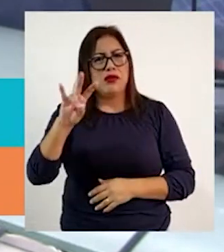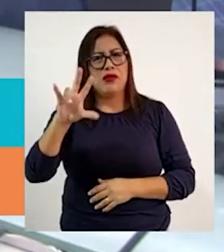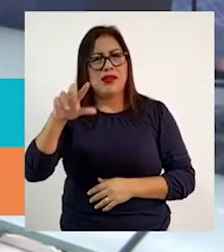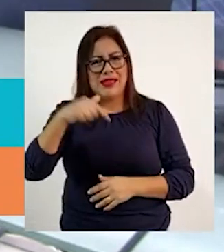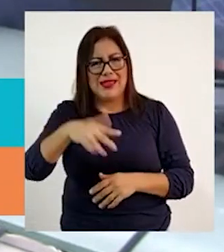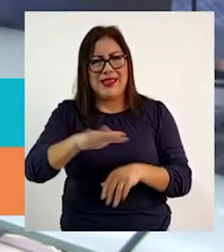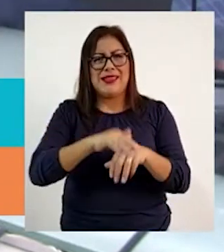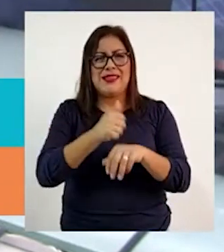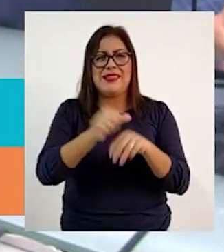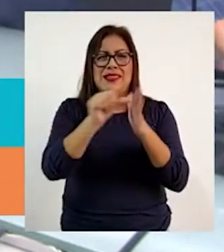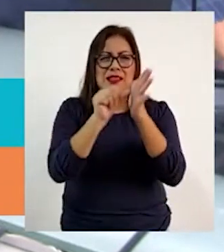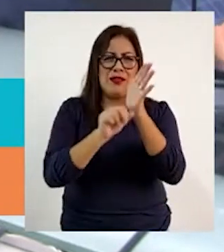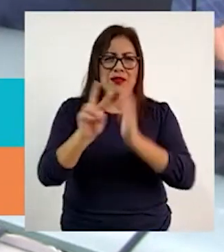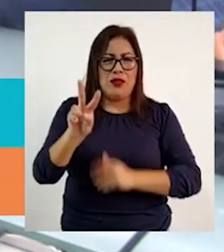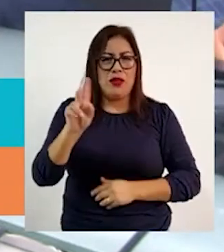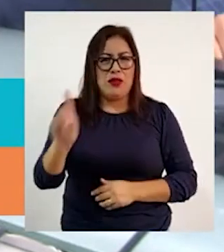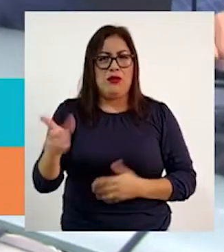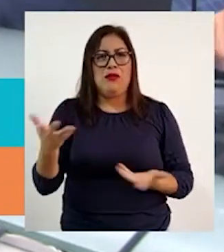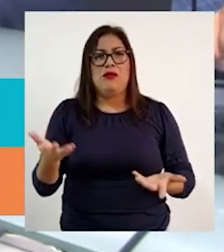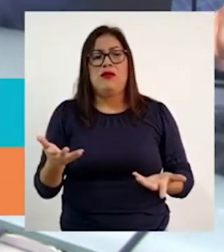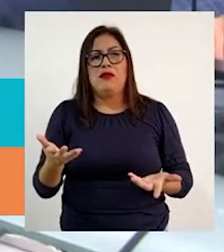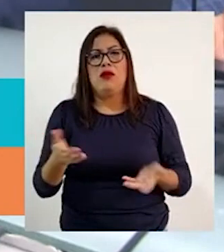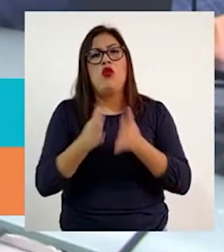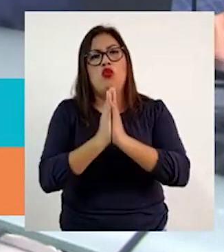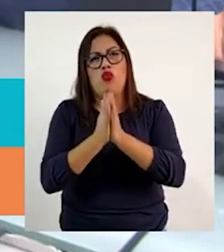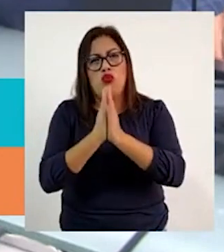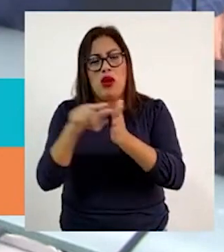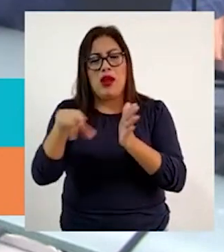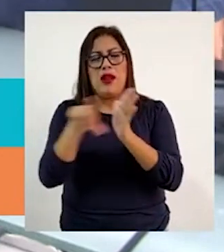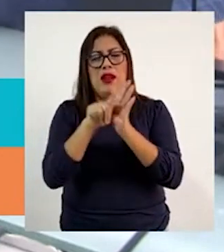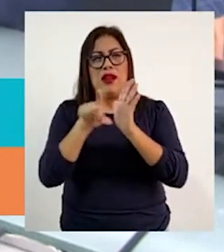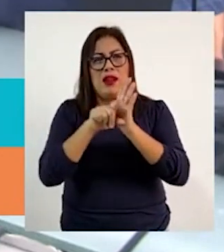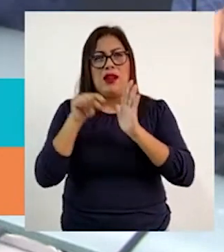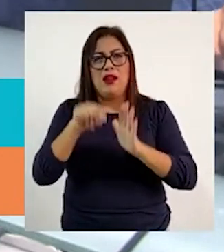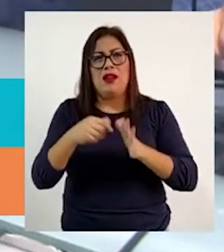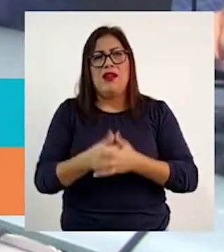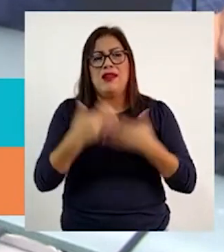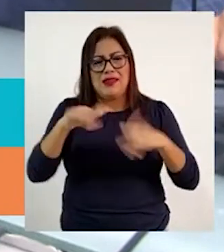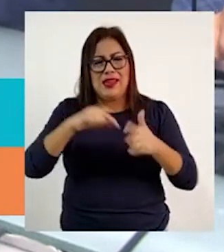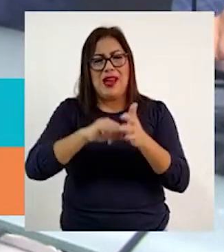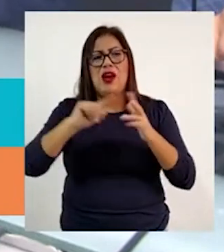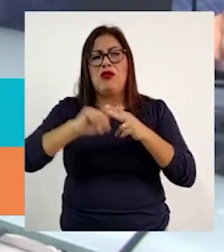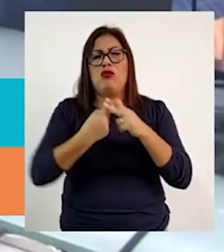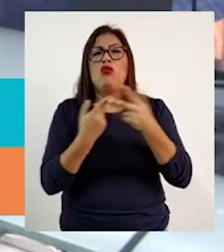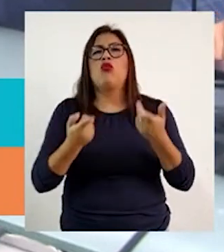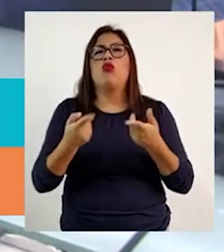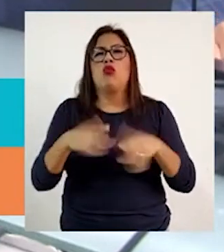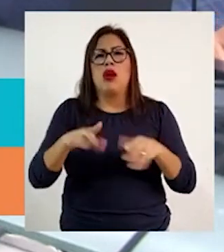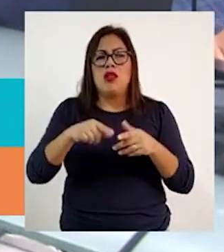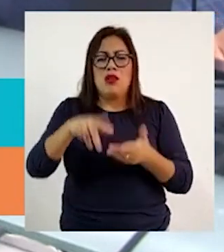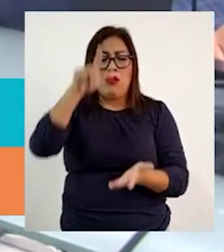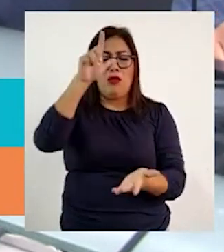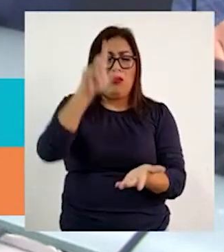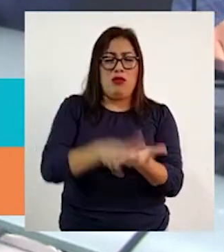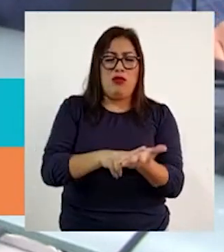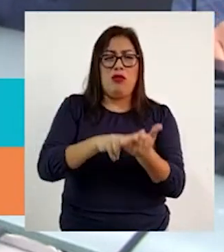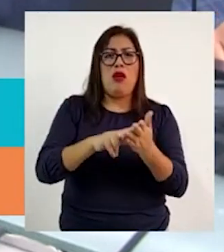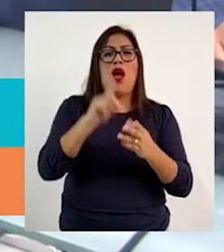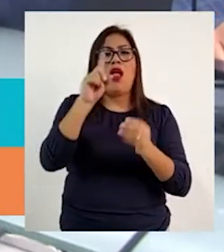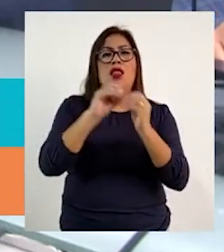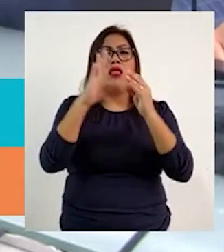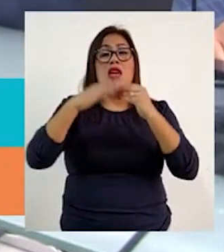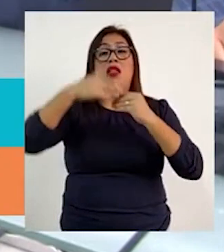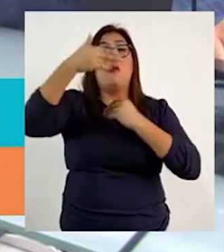en el artículo 21. Y por favor, la ley entró en vigencia al día siguiente de su publicación, como lo establece el